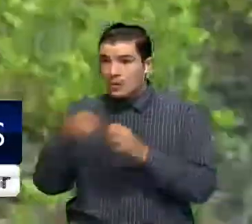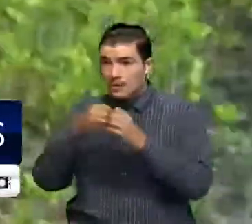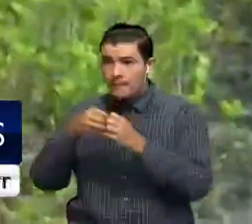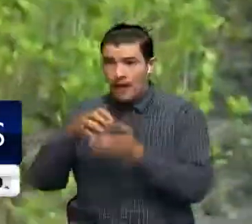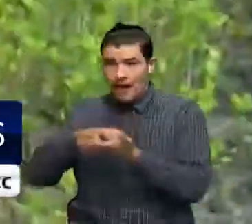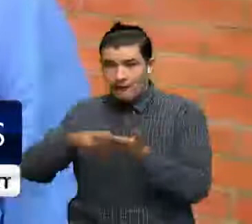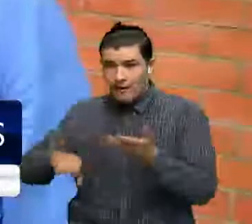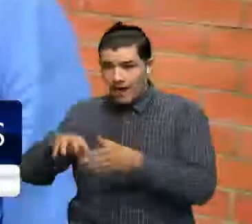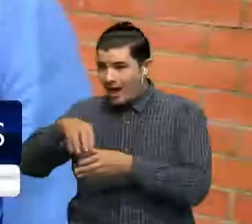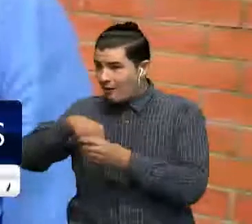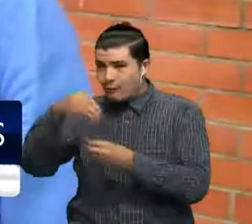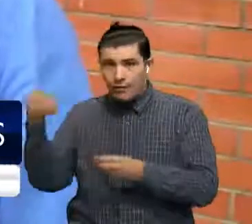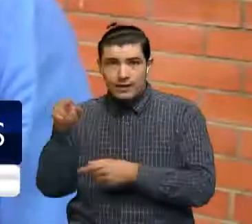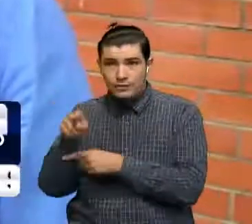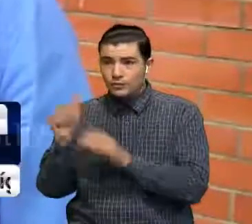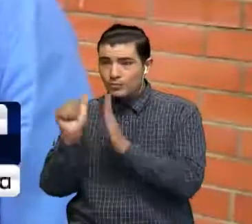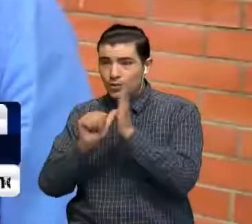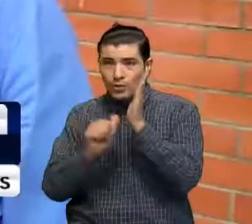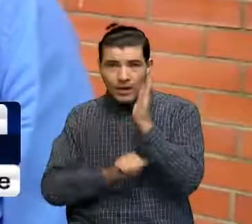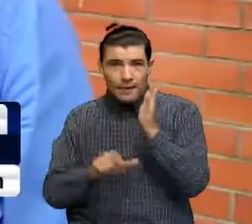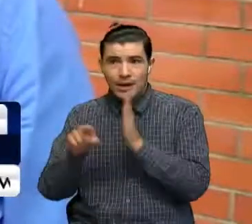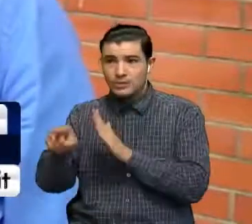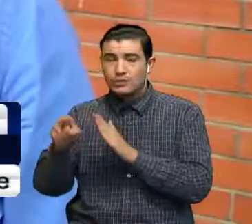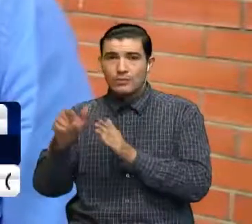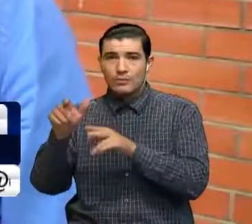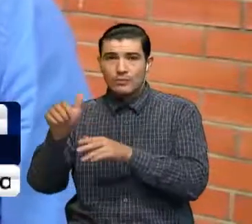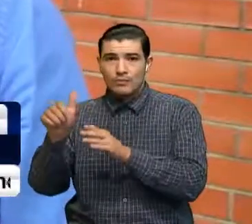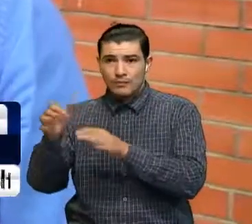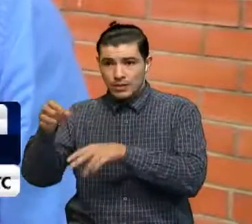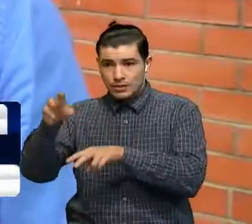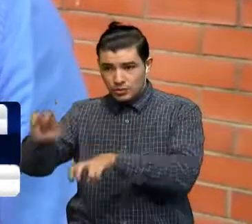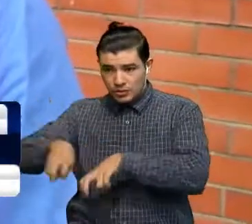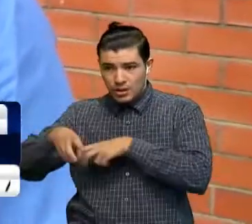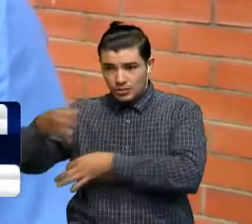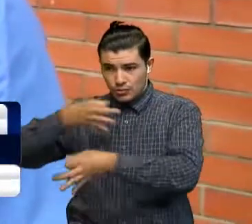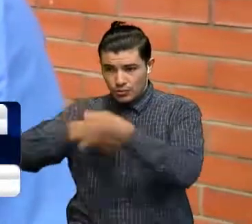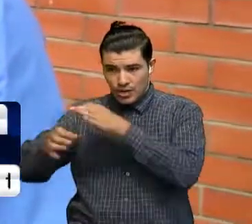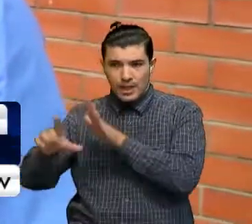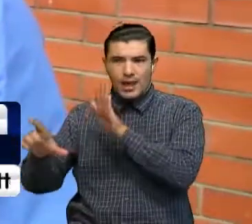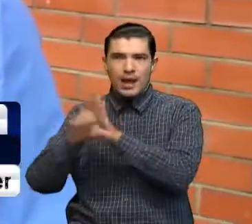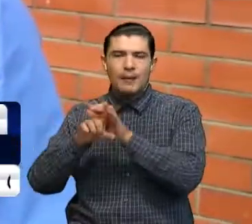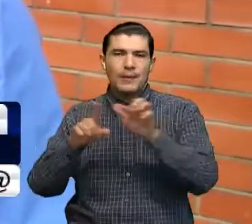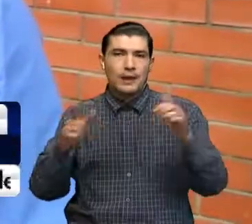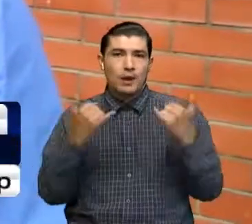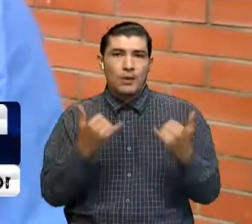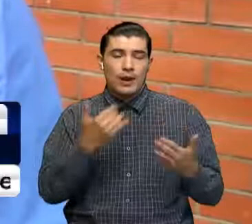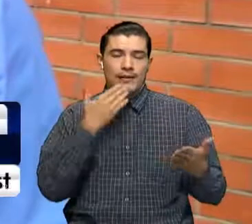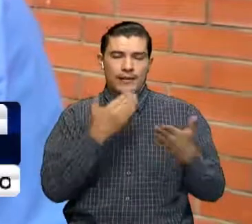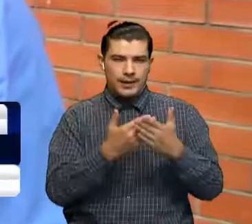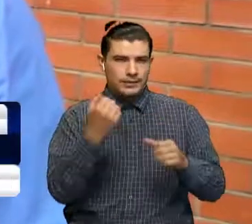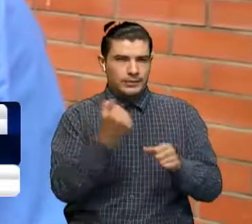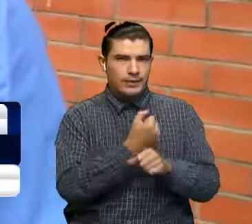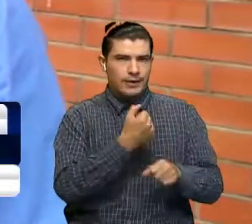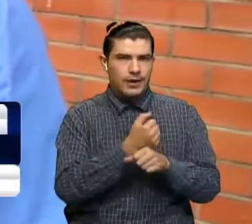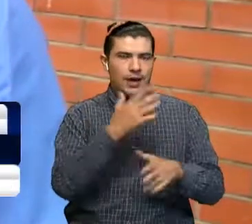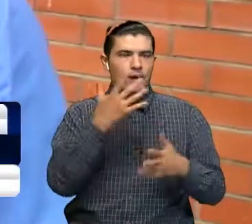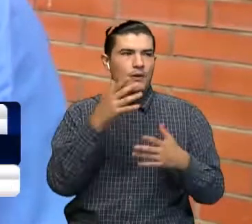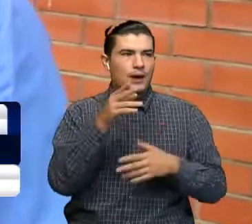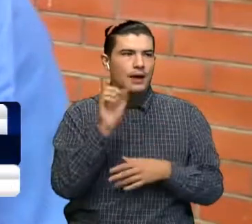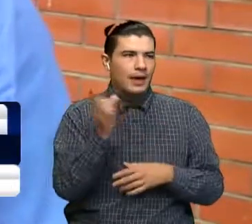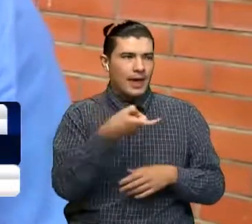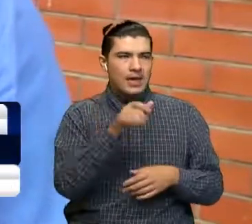sustitución de cultivos pero gracias a un trabajo que se viene desarrollando con ejército con jay-z y